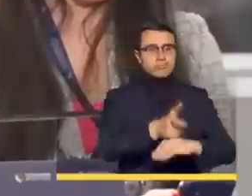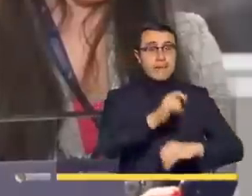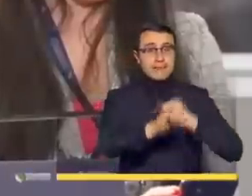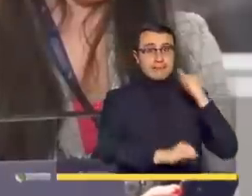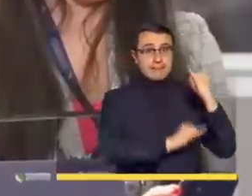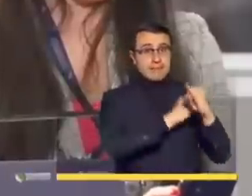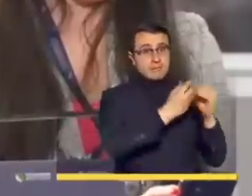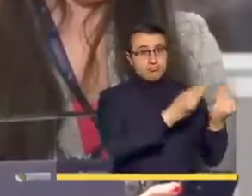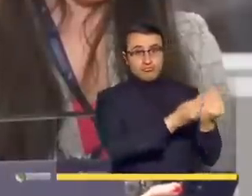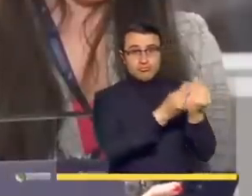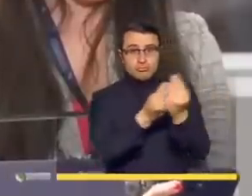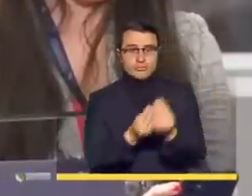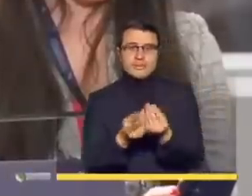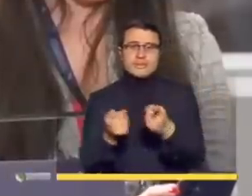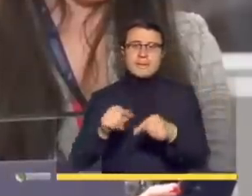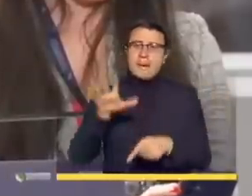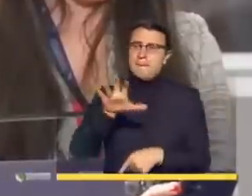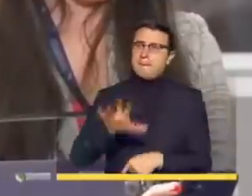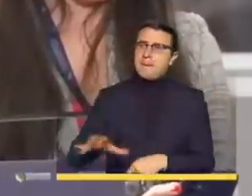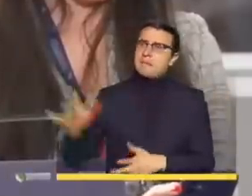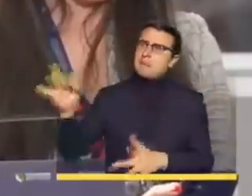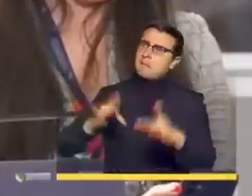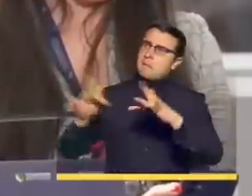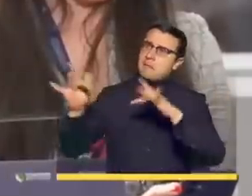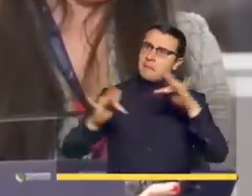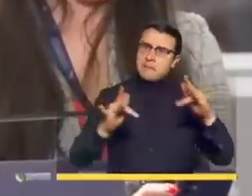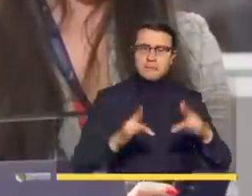internacionales y delegaciones de los países que nos acompañan,